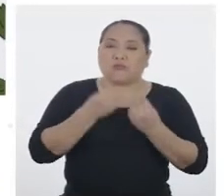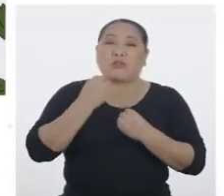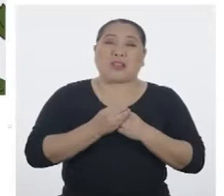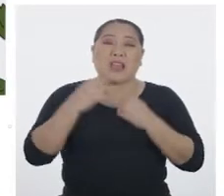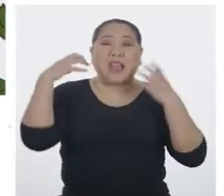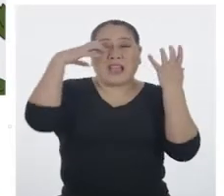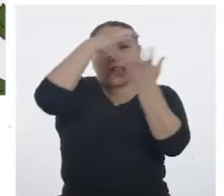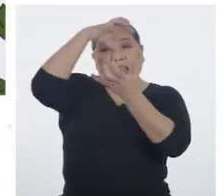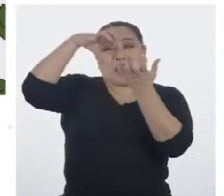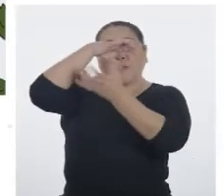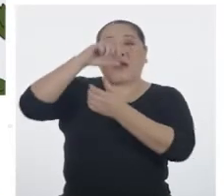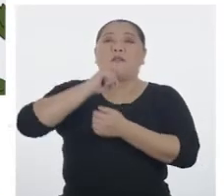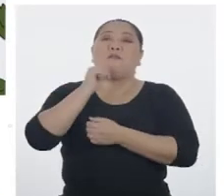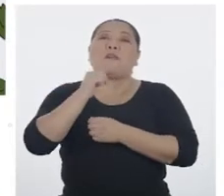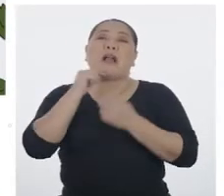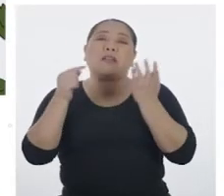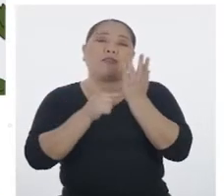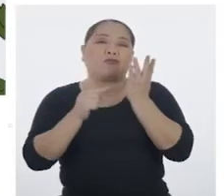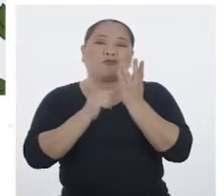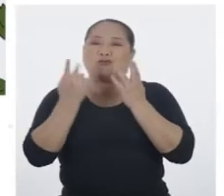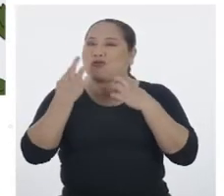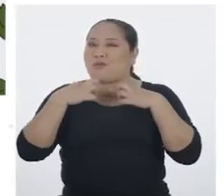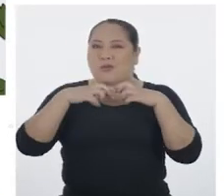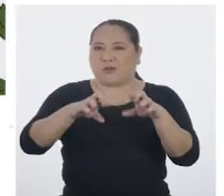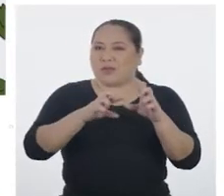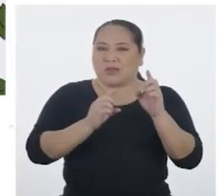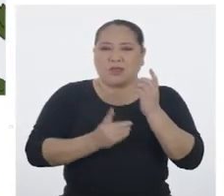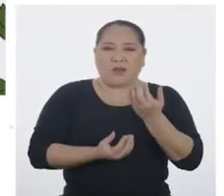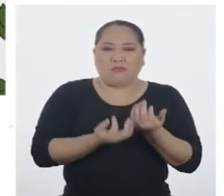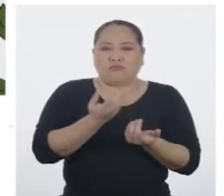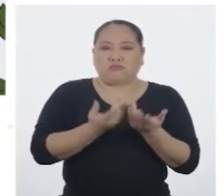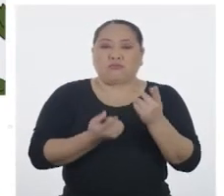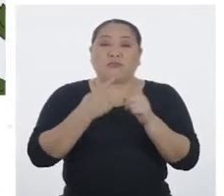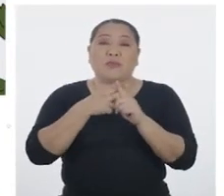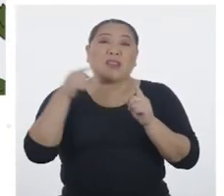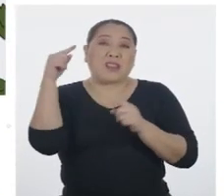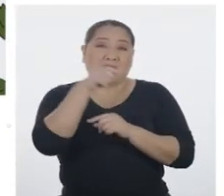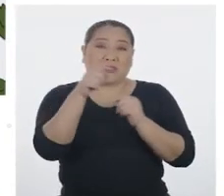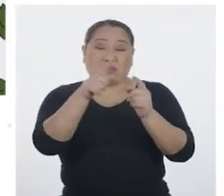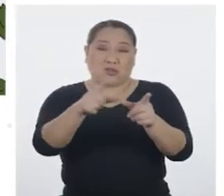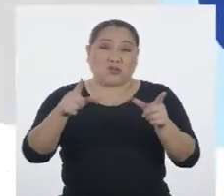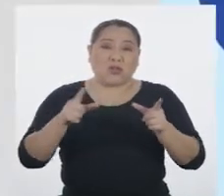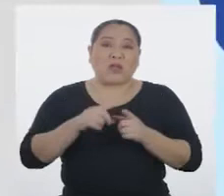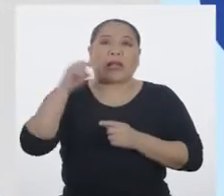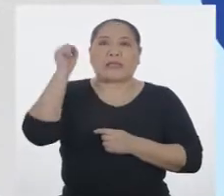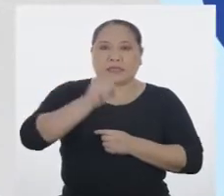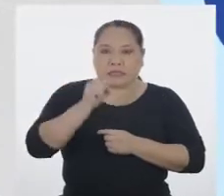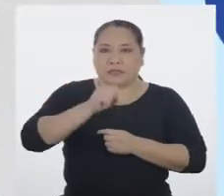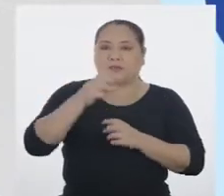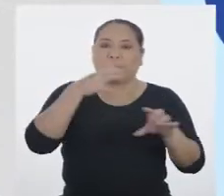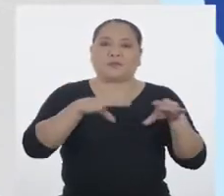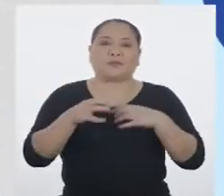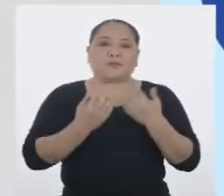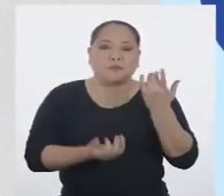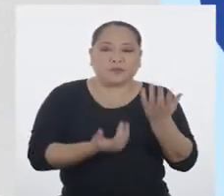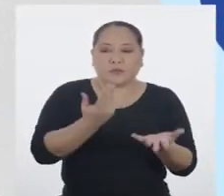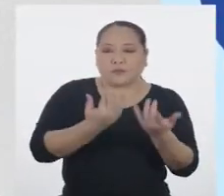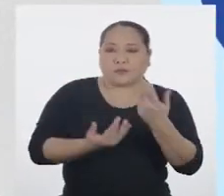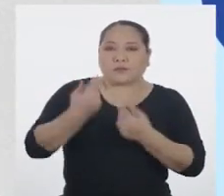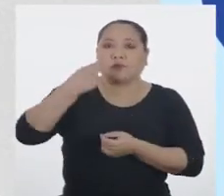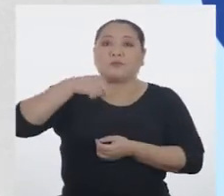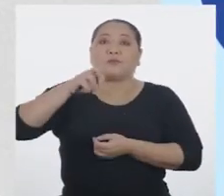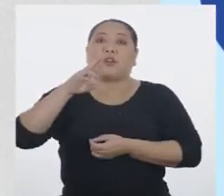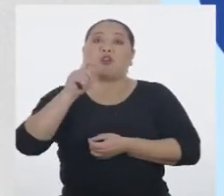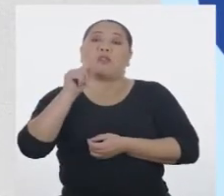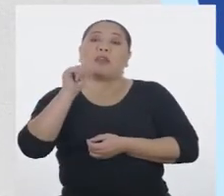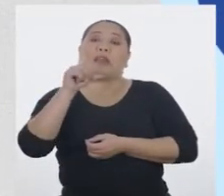cultivos, ya que el clima y la falta de tecnología no permite el desarrollo agrícola. Sin embargo, en estos lugares sí podemos realizar el